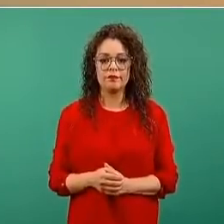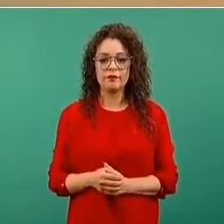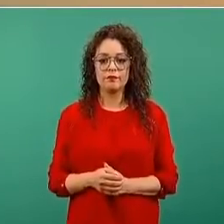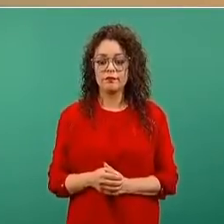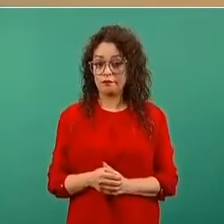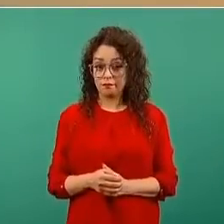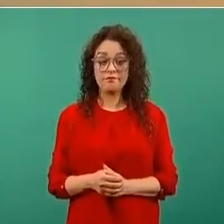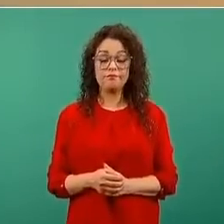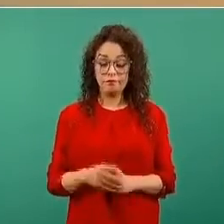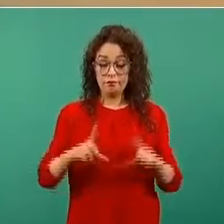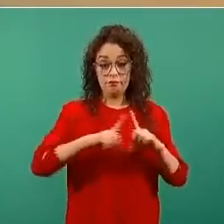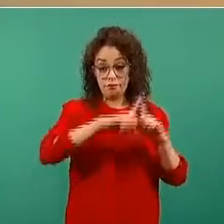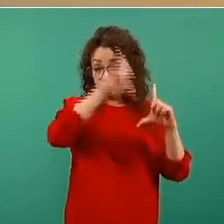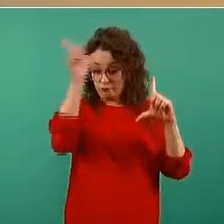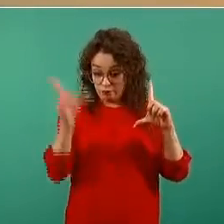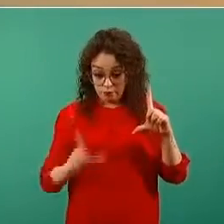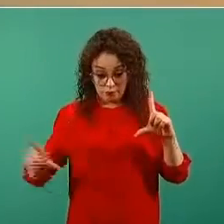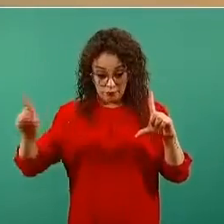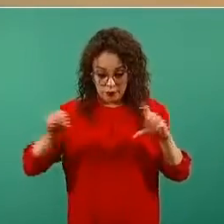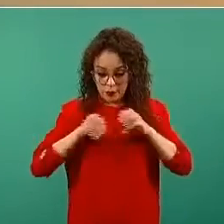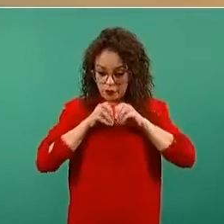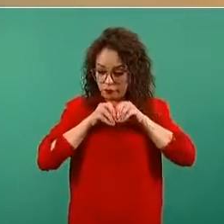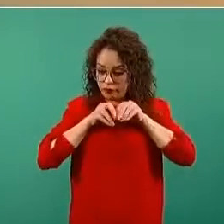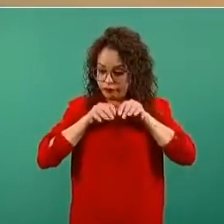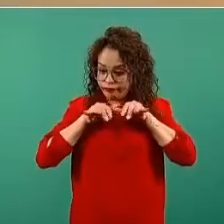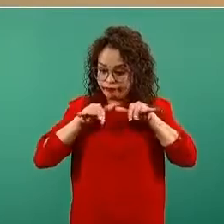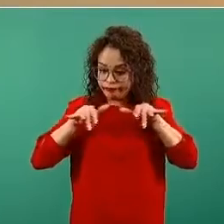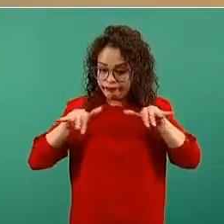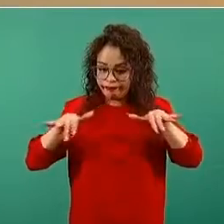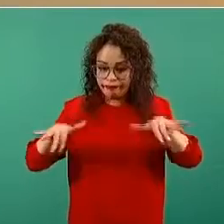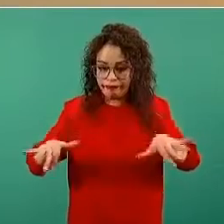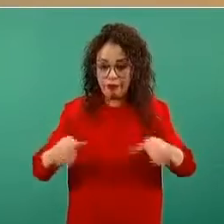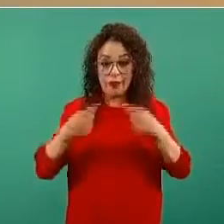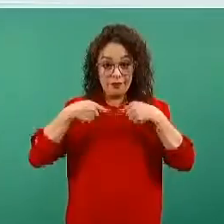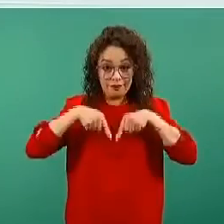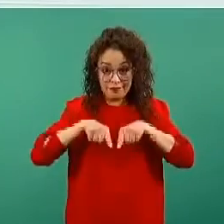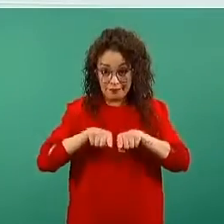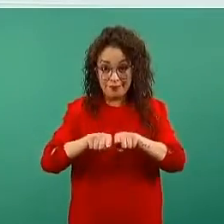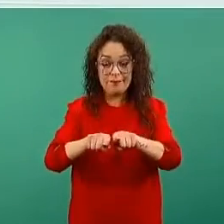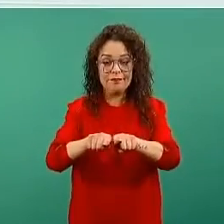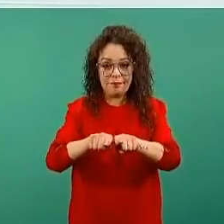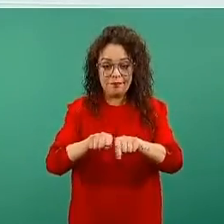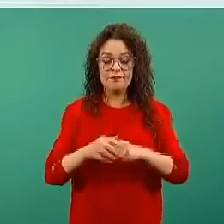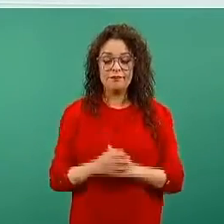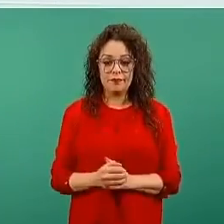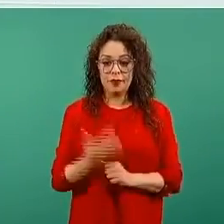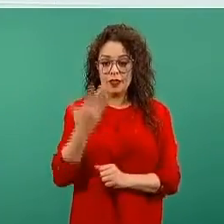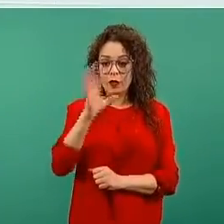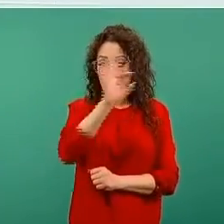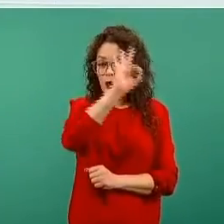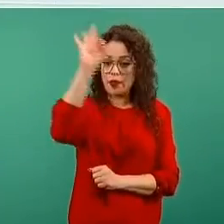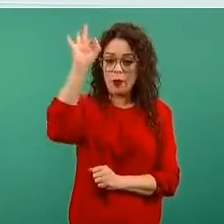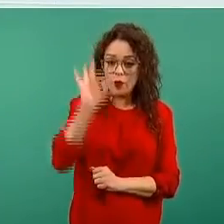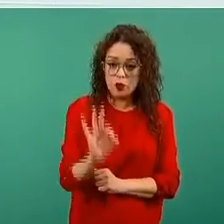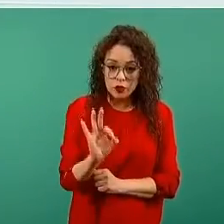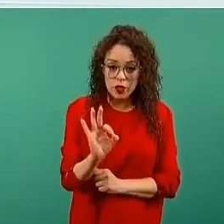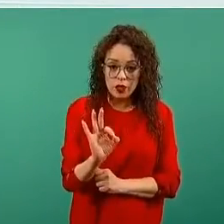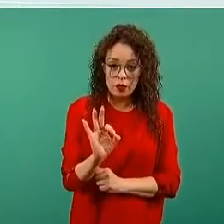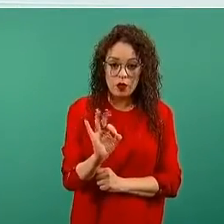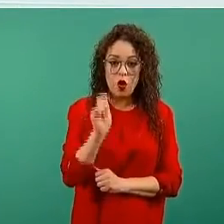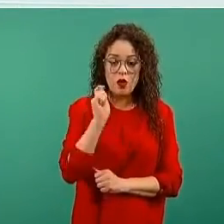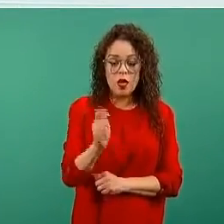prácticamente en todo el territorio nacional de manera simultánea. Se ha cubierto ya más del 50% de los